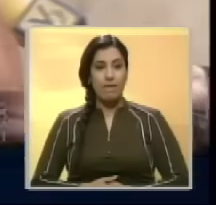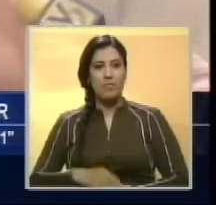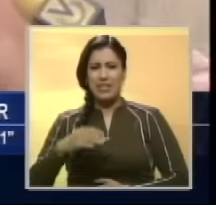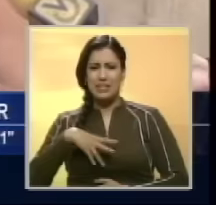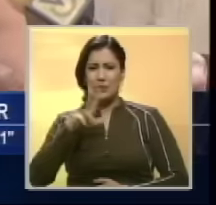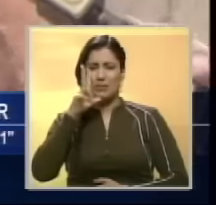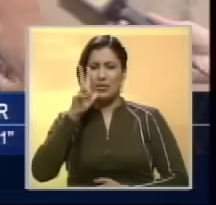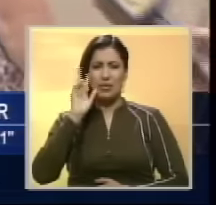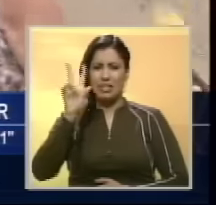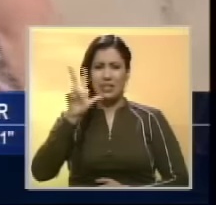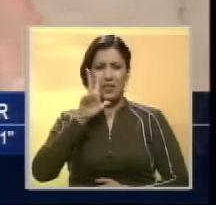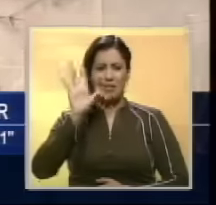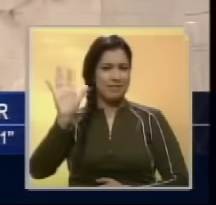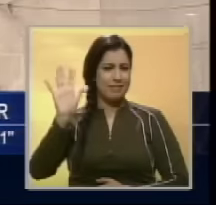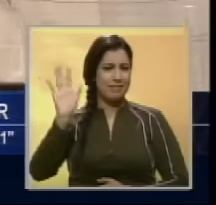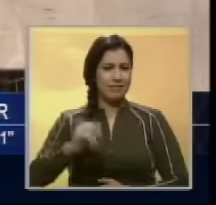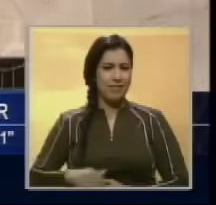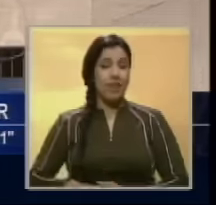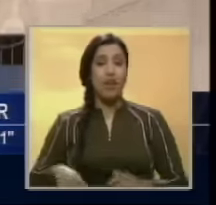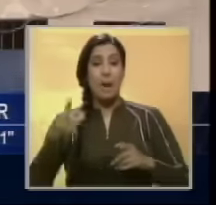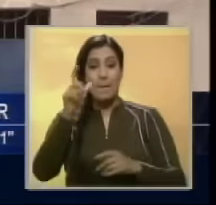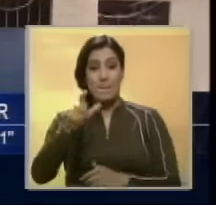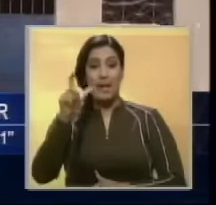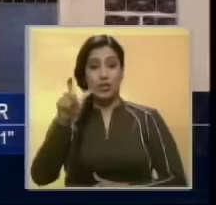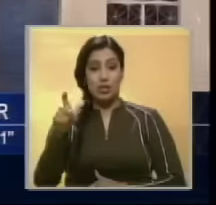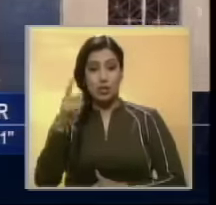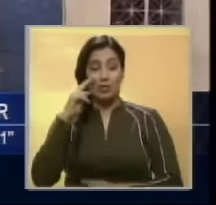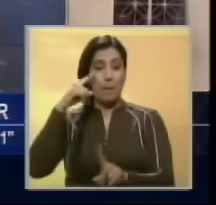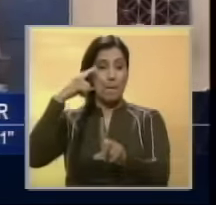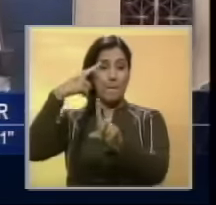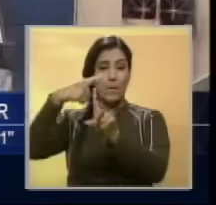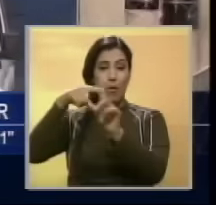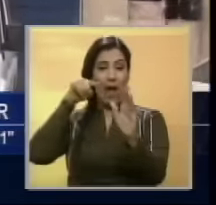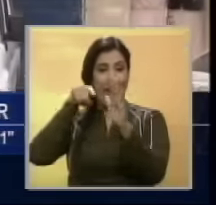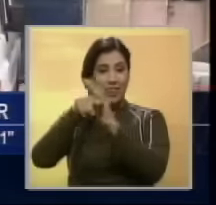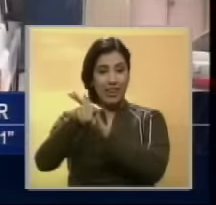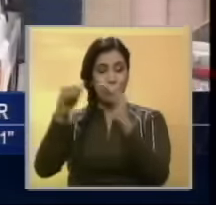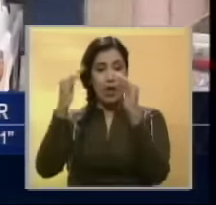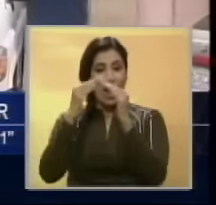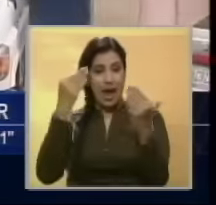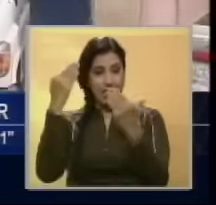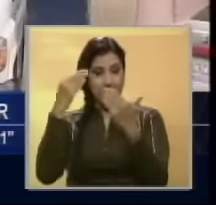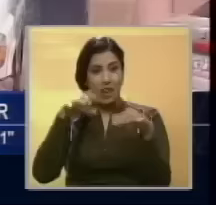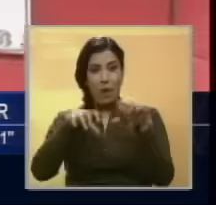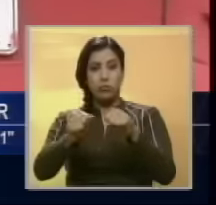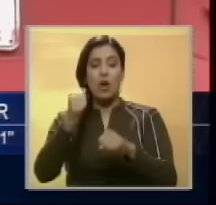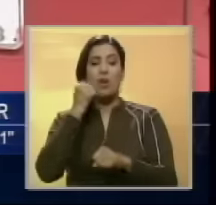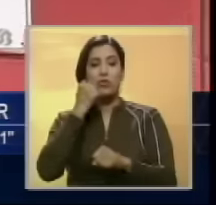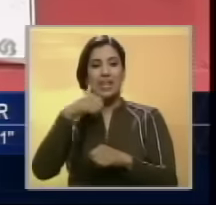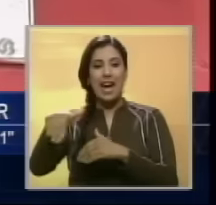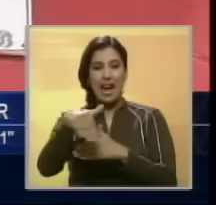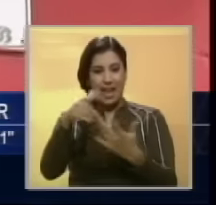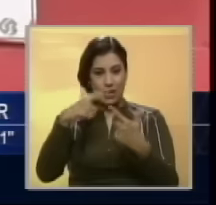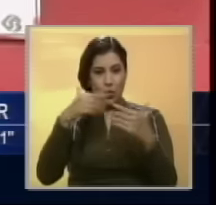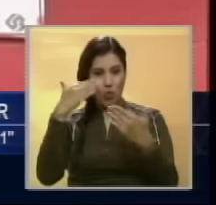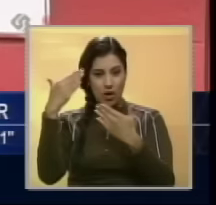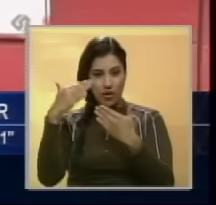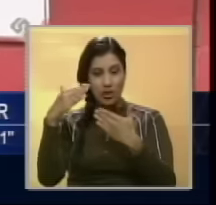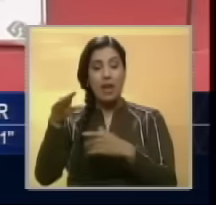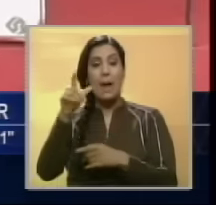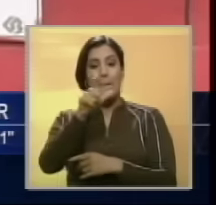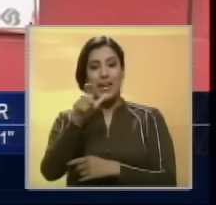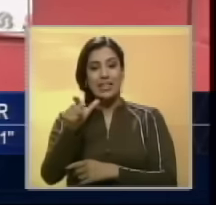terrible terrible terrible los sujetos fueron avistados dentro de esta vivienda invadida ubicada en la calle la seiva